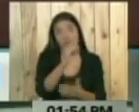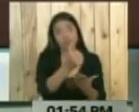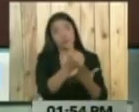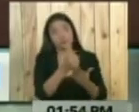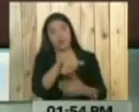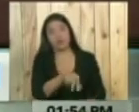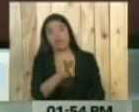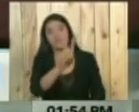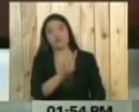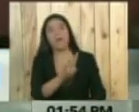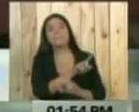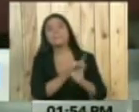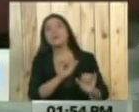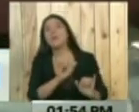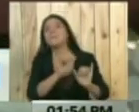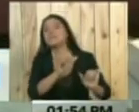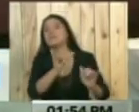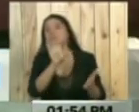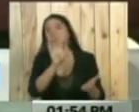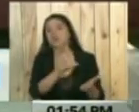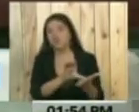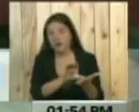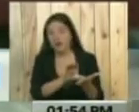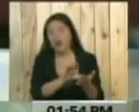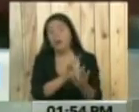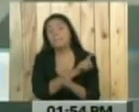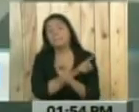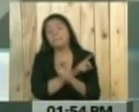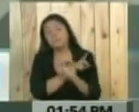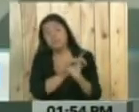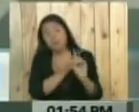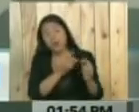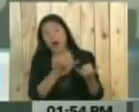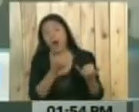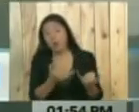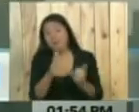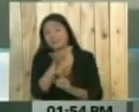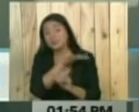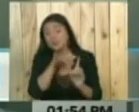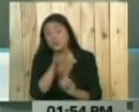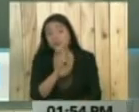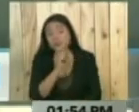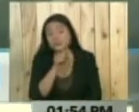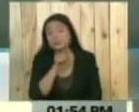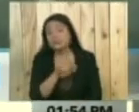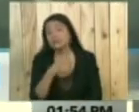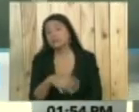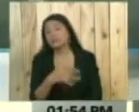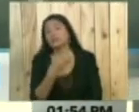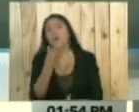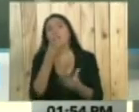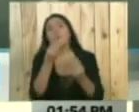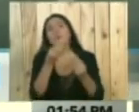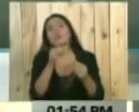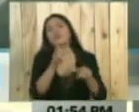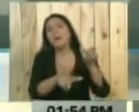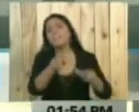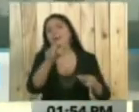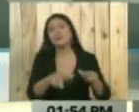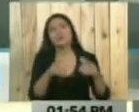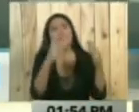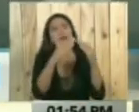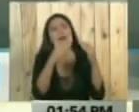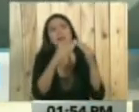la misma ciudad. Entonces los Cayos y Jeremy están en un momento difícil. Muchas personas han perdido sus